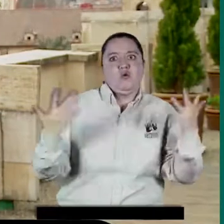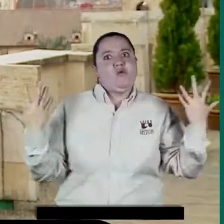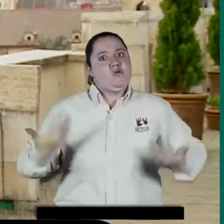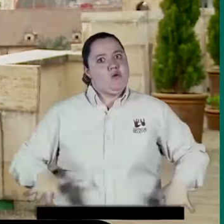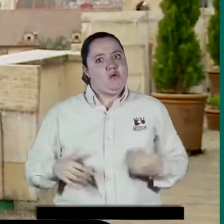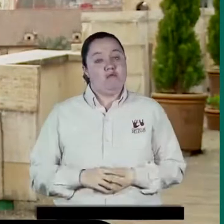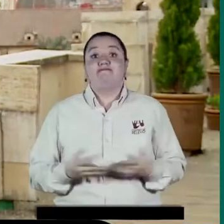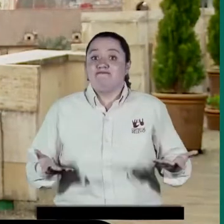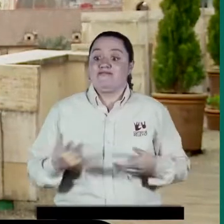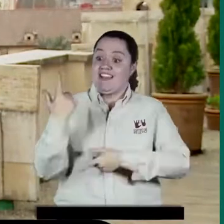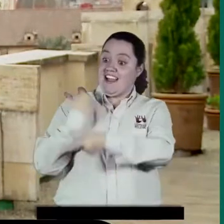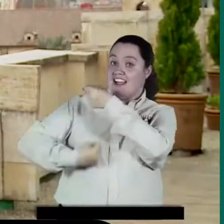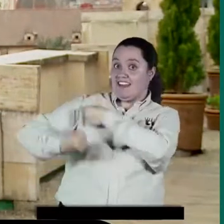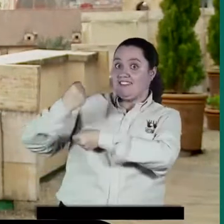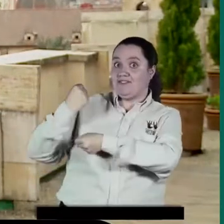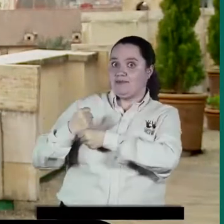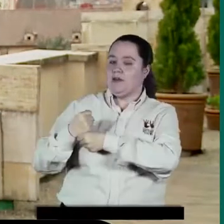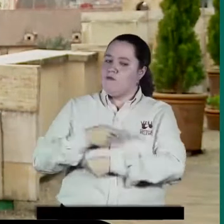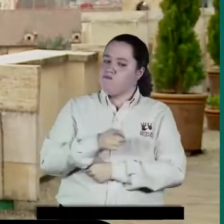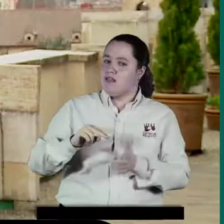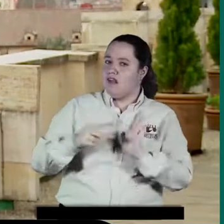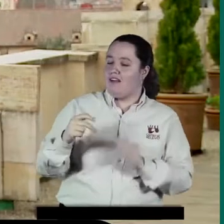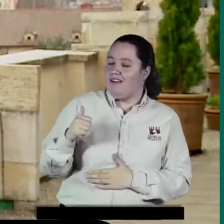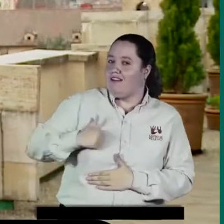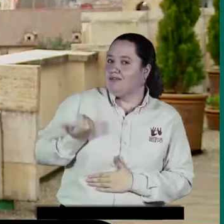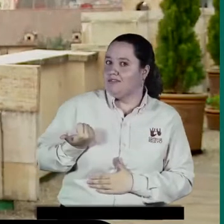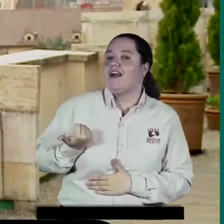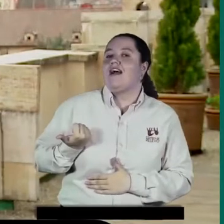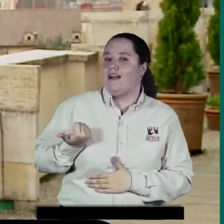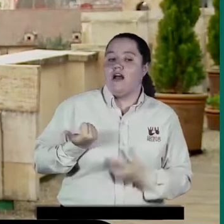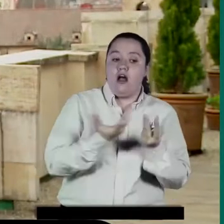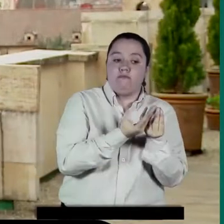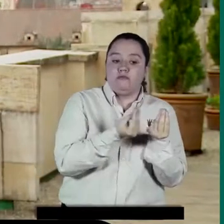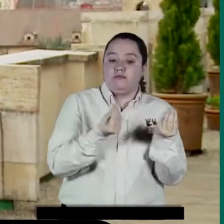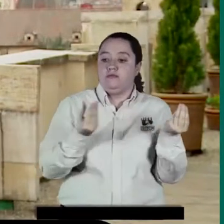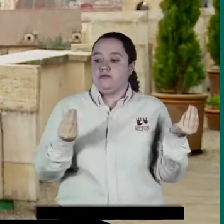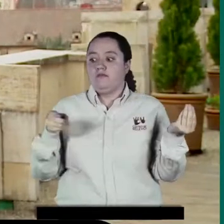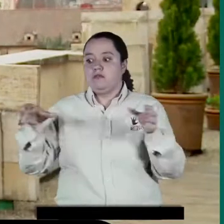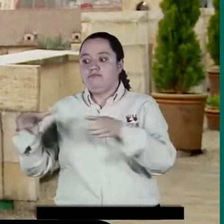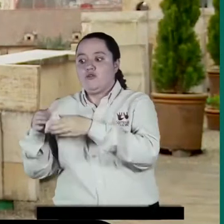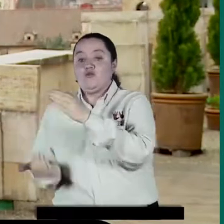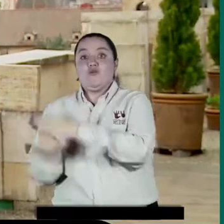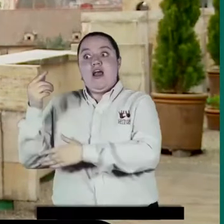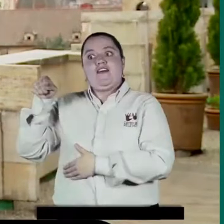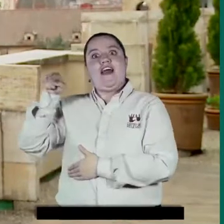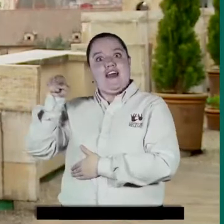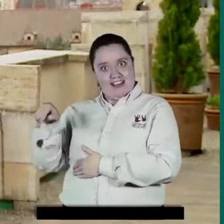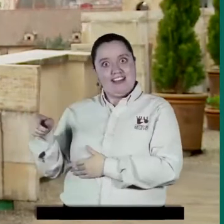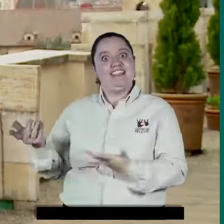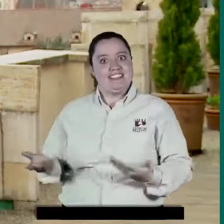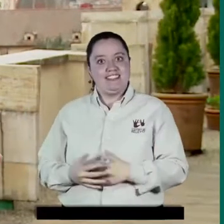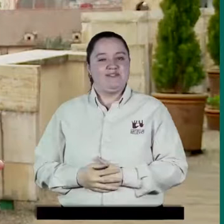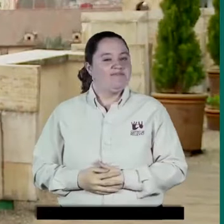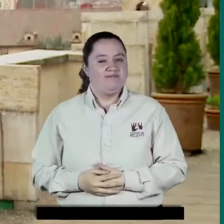pues bueno desde el año pasado aprovechando la tecnología pusimos en marcha una nueva sección o